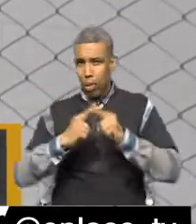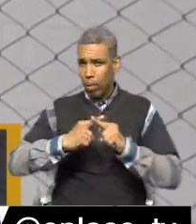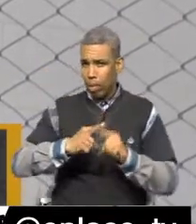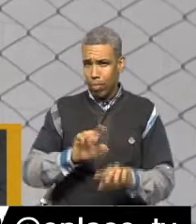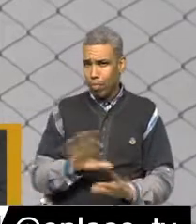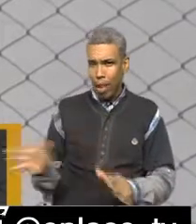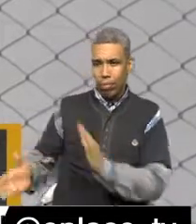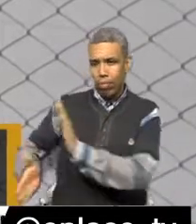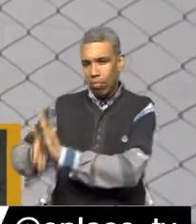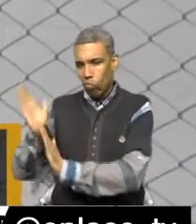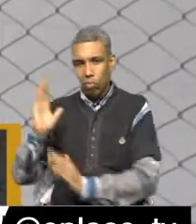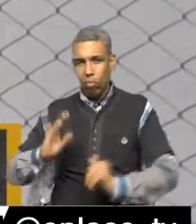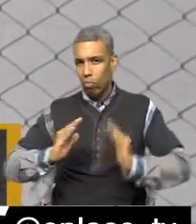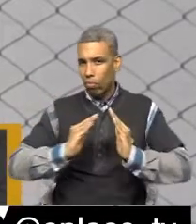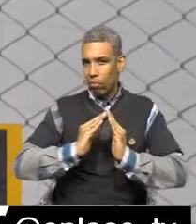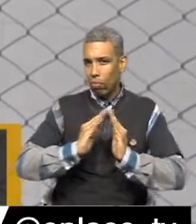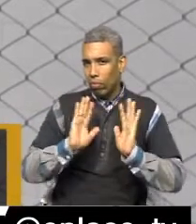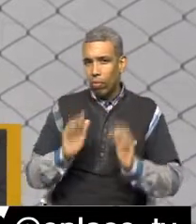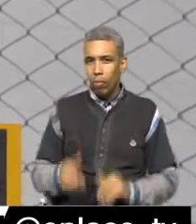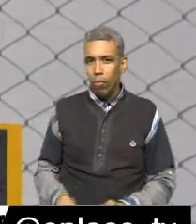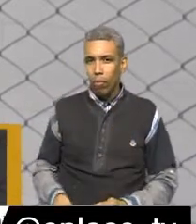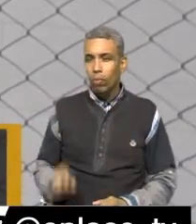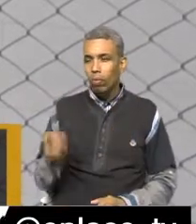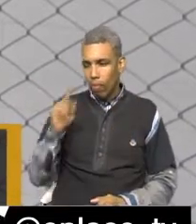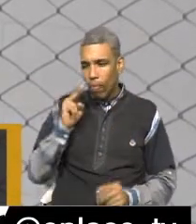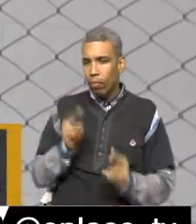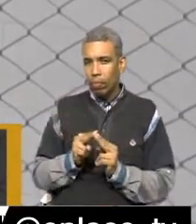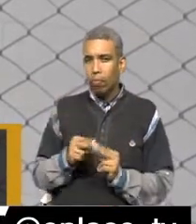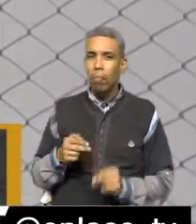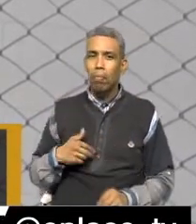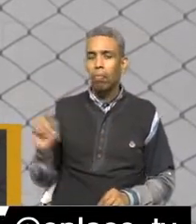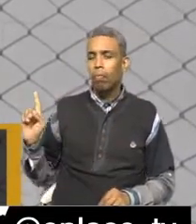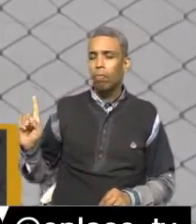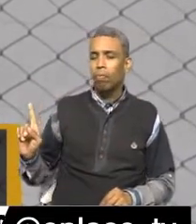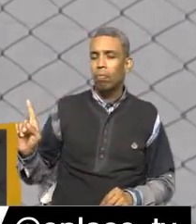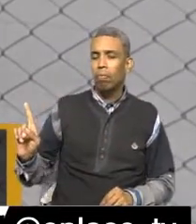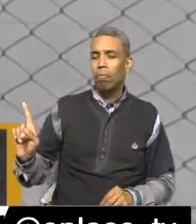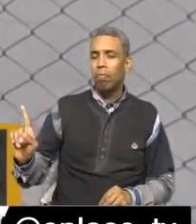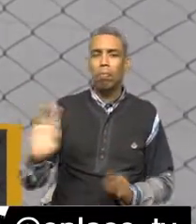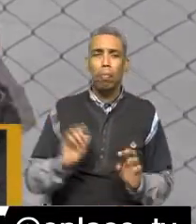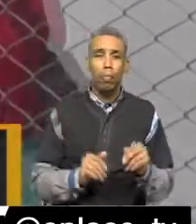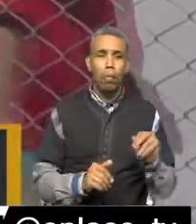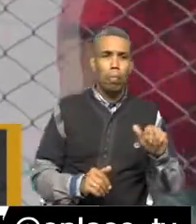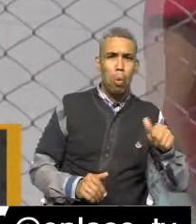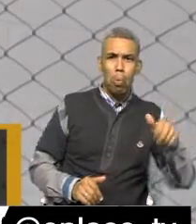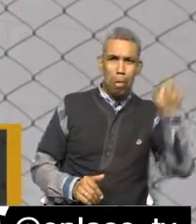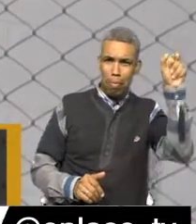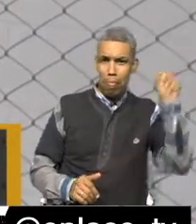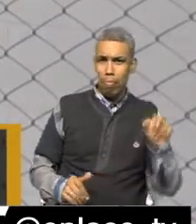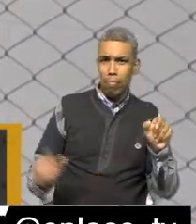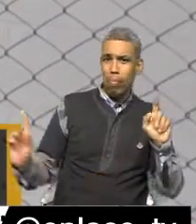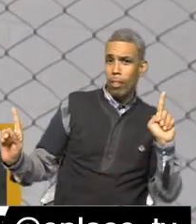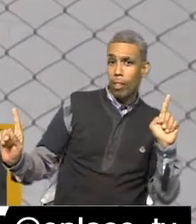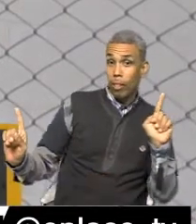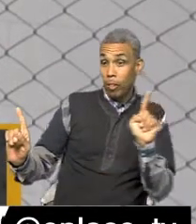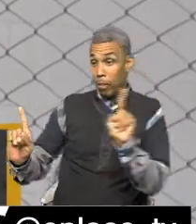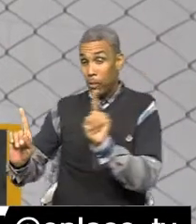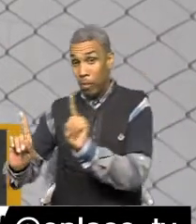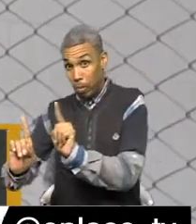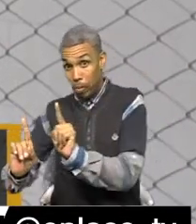dirige a su casa, en donde una persona sin medir se acerca y le